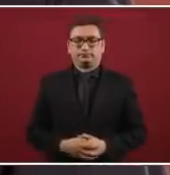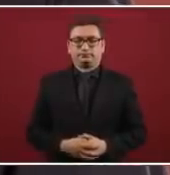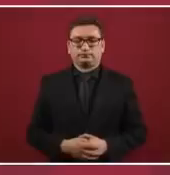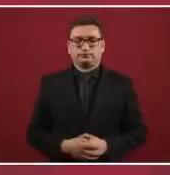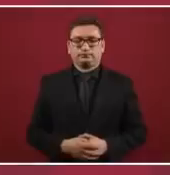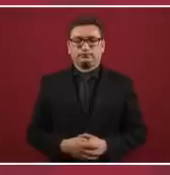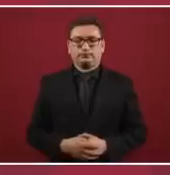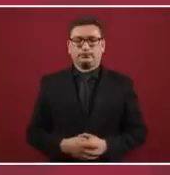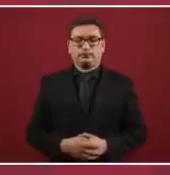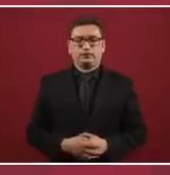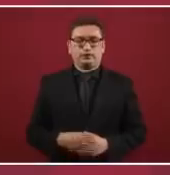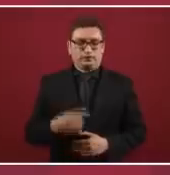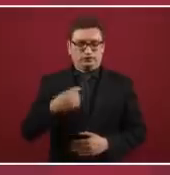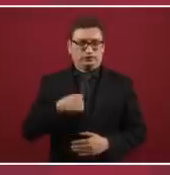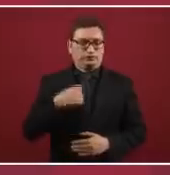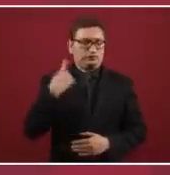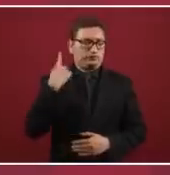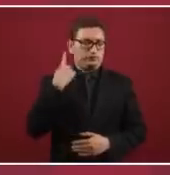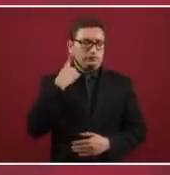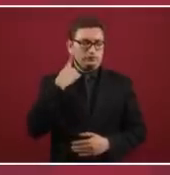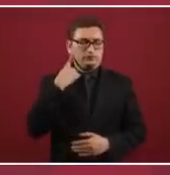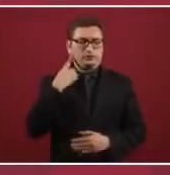yo me enteré del aumento